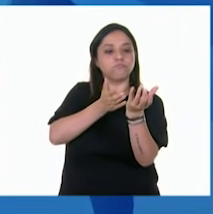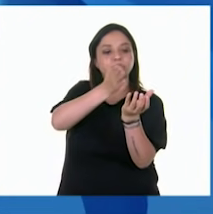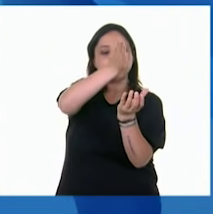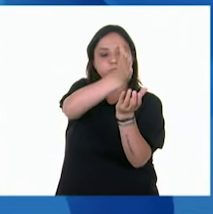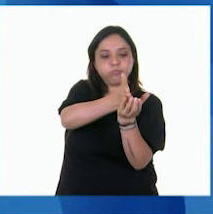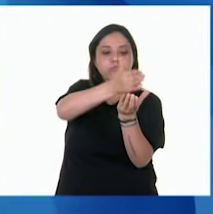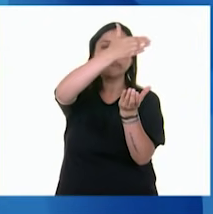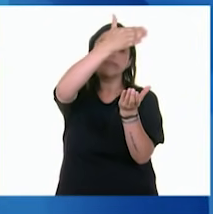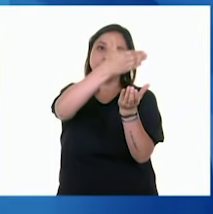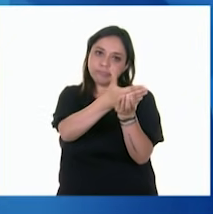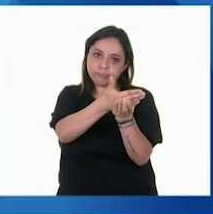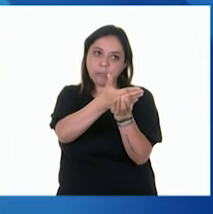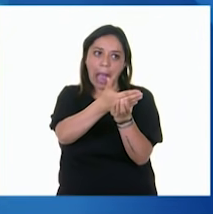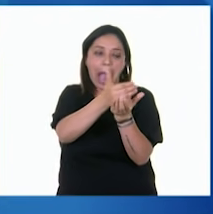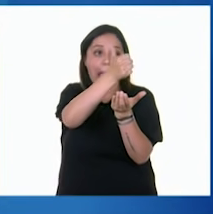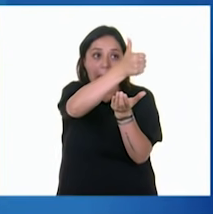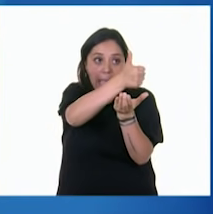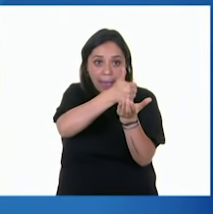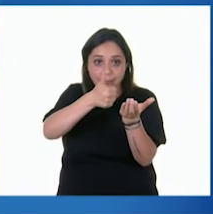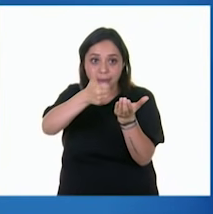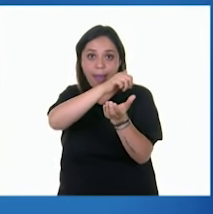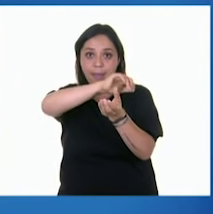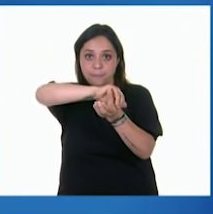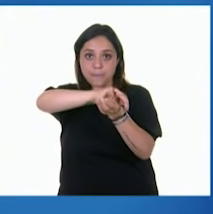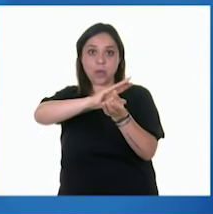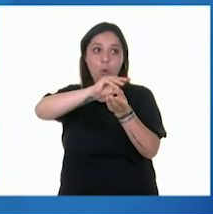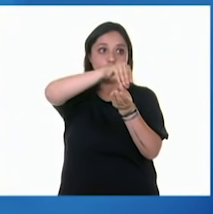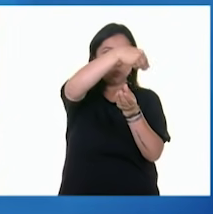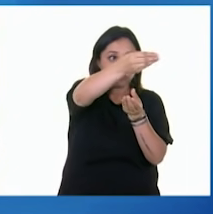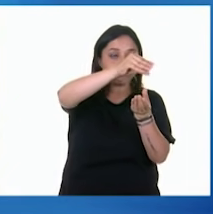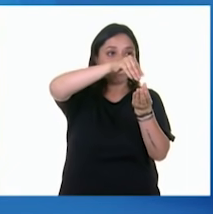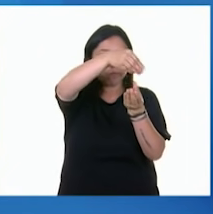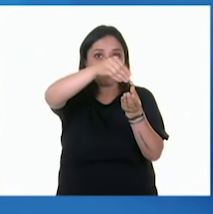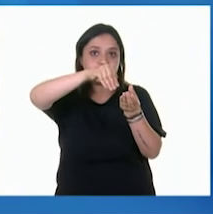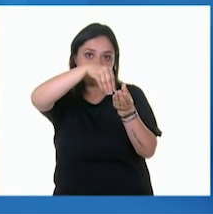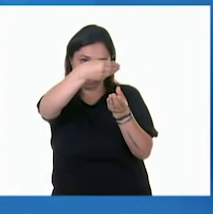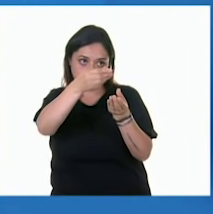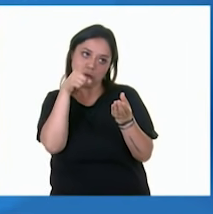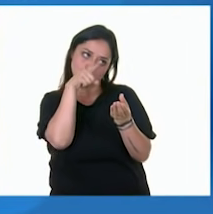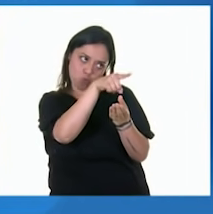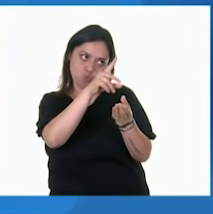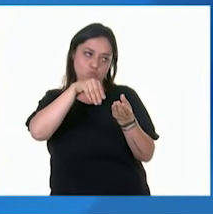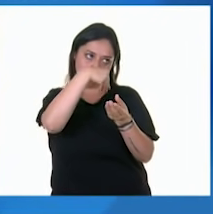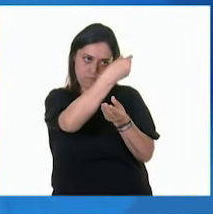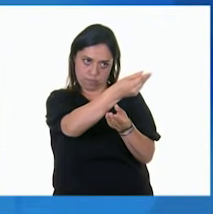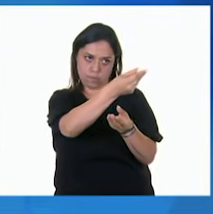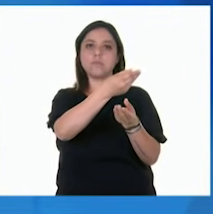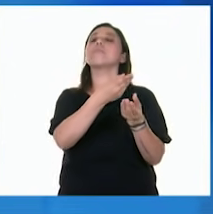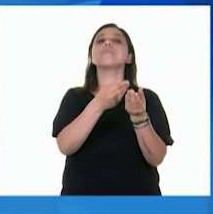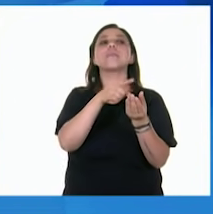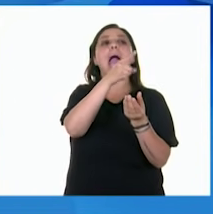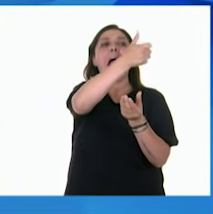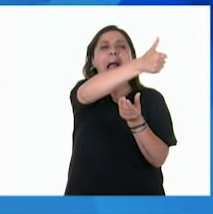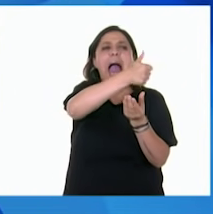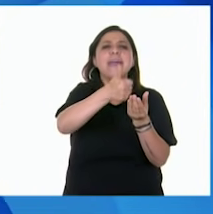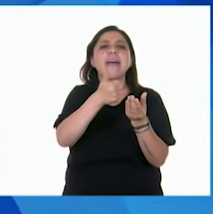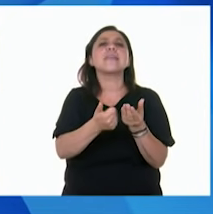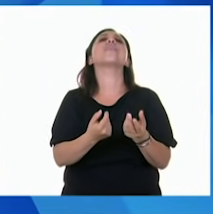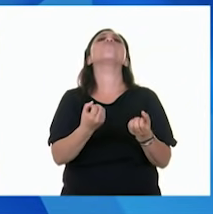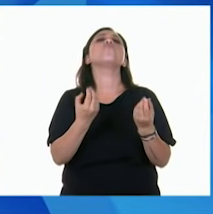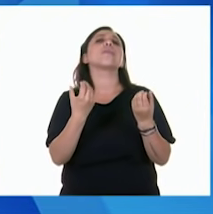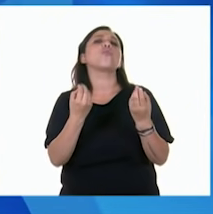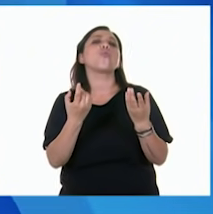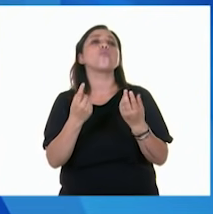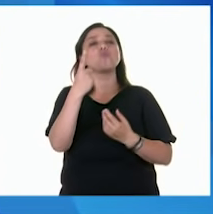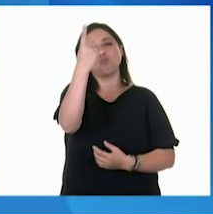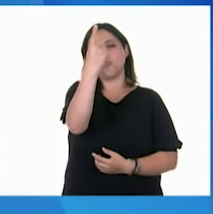Y vamos a darle un pedazo a cada uno de tus amigos, incluyendo a ti. ¿Qué fracción le corresponde a cada quien? A cada quien se va a